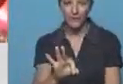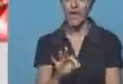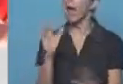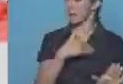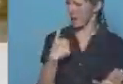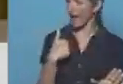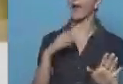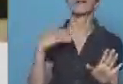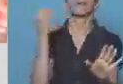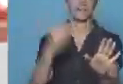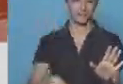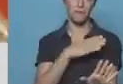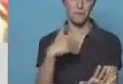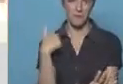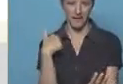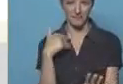Bien.